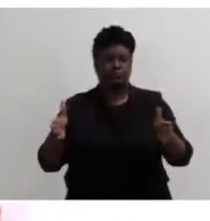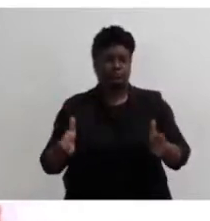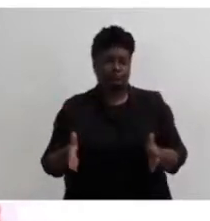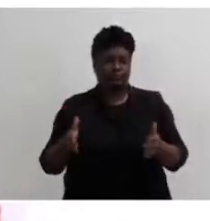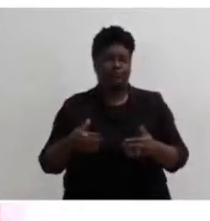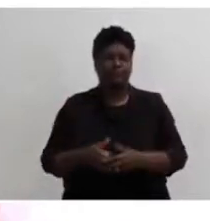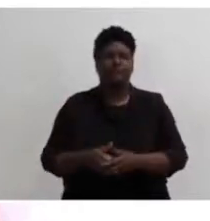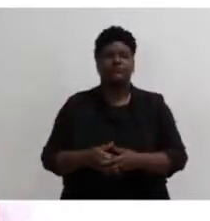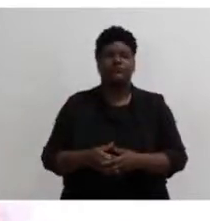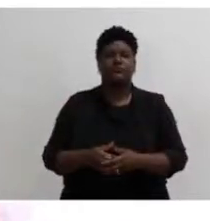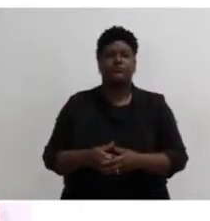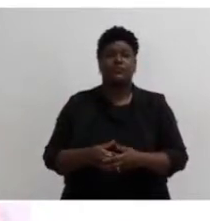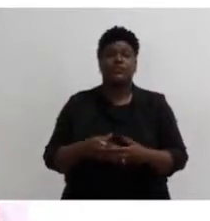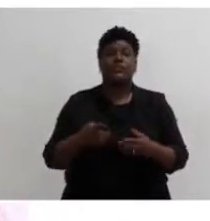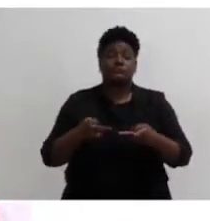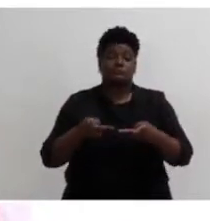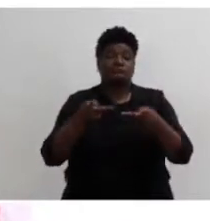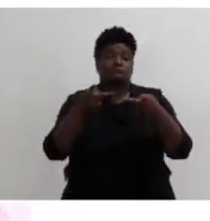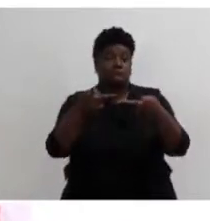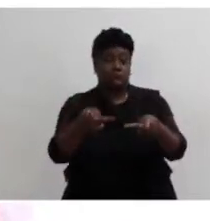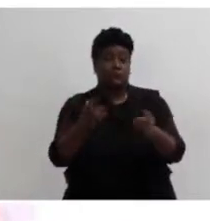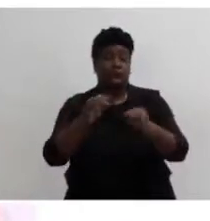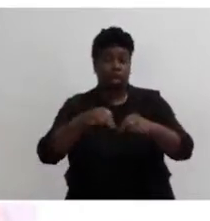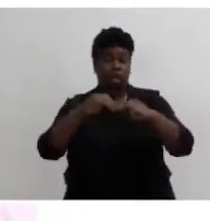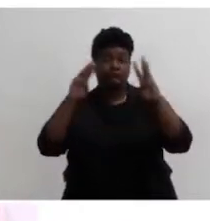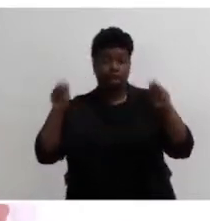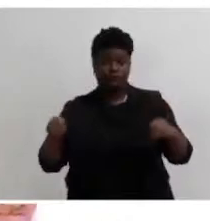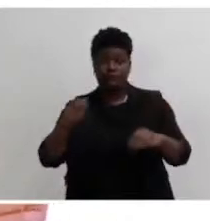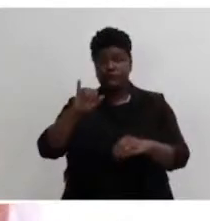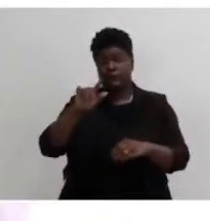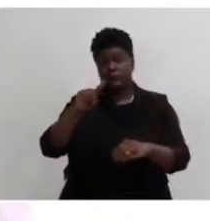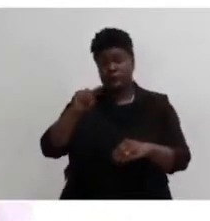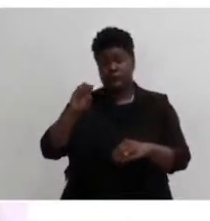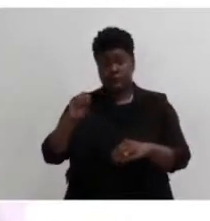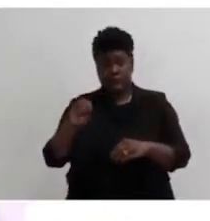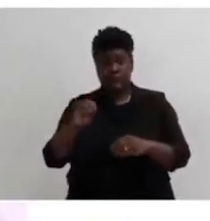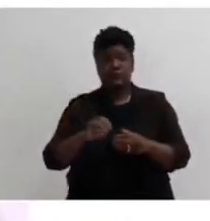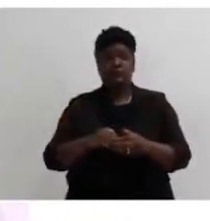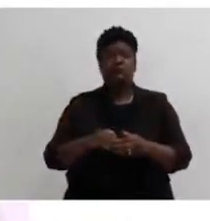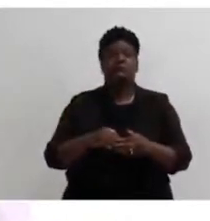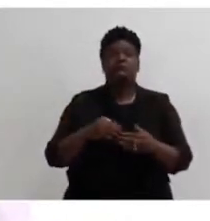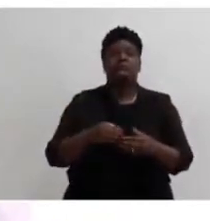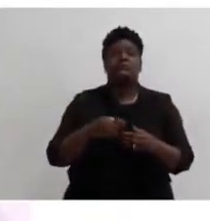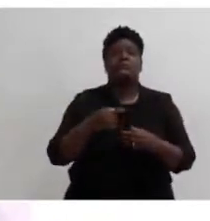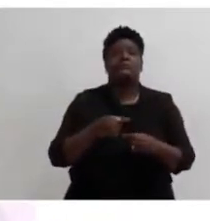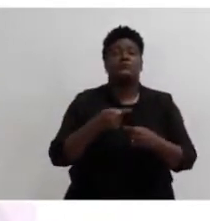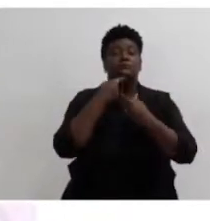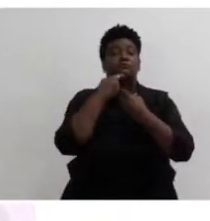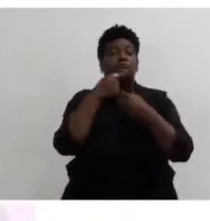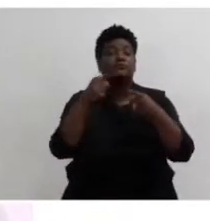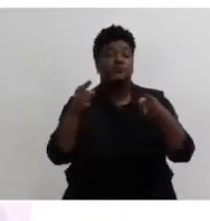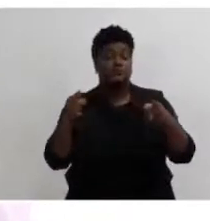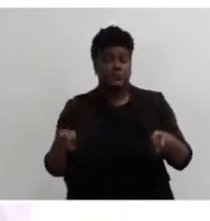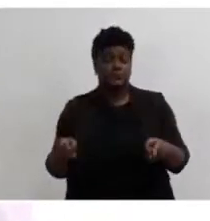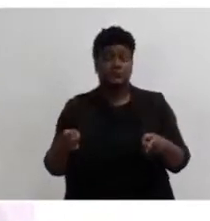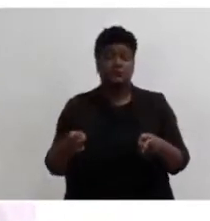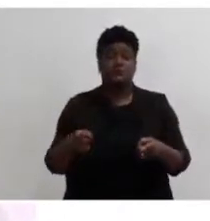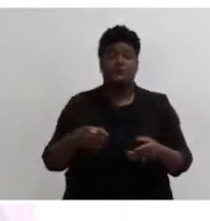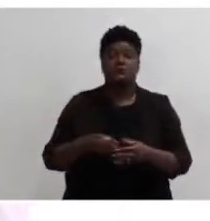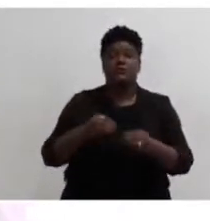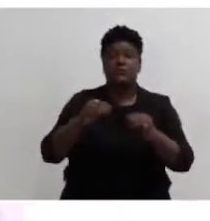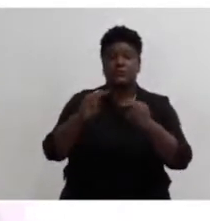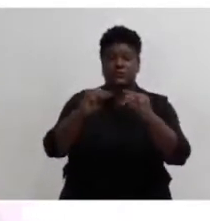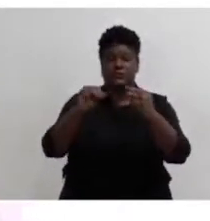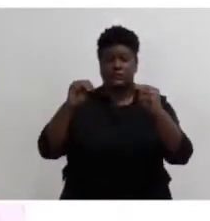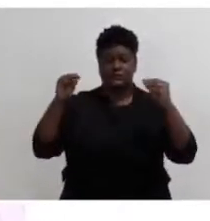visita al ministro Ito Bisonó para informarle sobre la apertura con doble titulación Unicaribe Tec de Monterrey, de la maestría